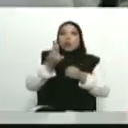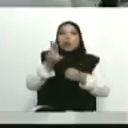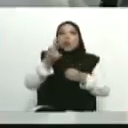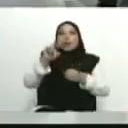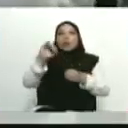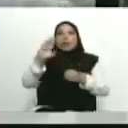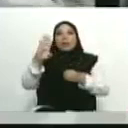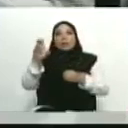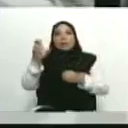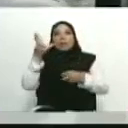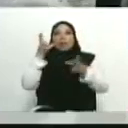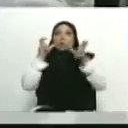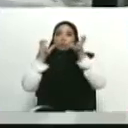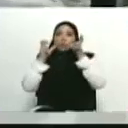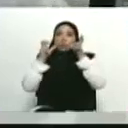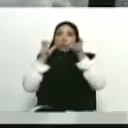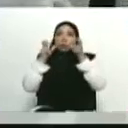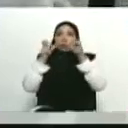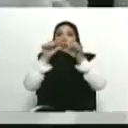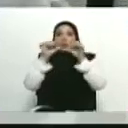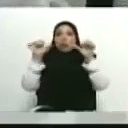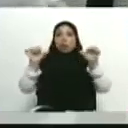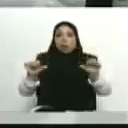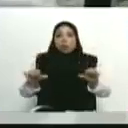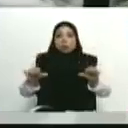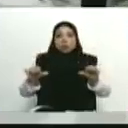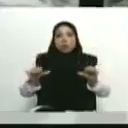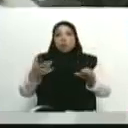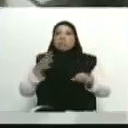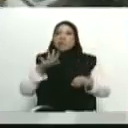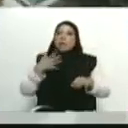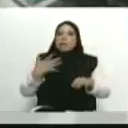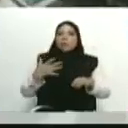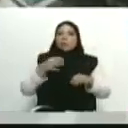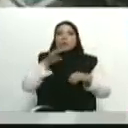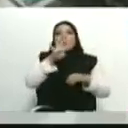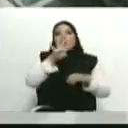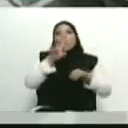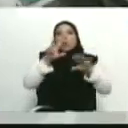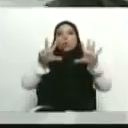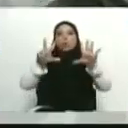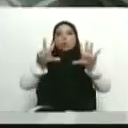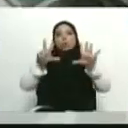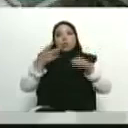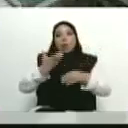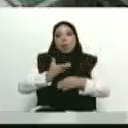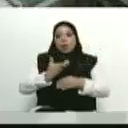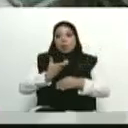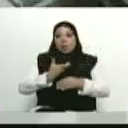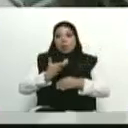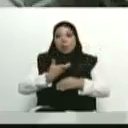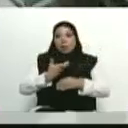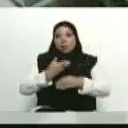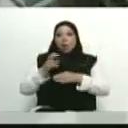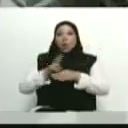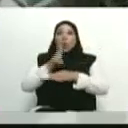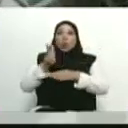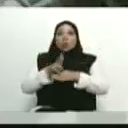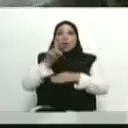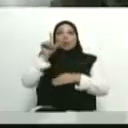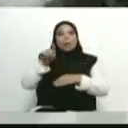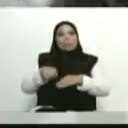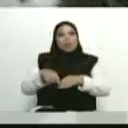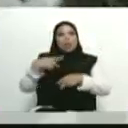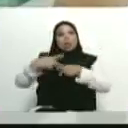haber escuchado. Está instalado en este momento en aproximadamente 48 alcaldías que están utilizando y